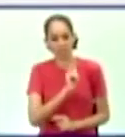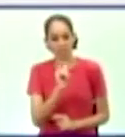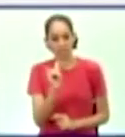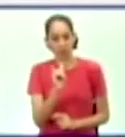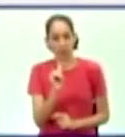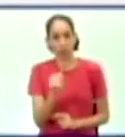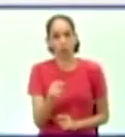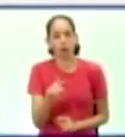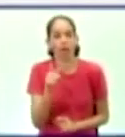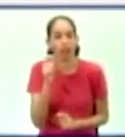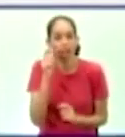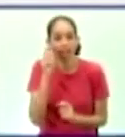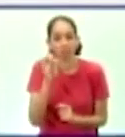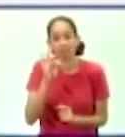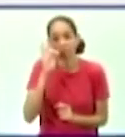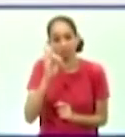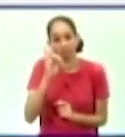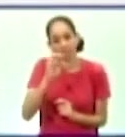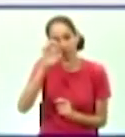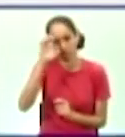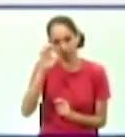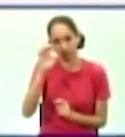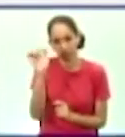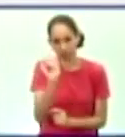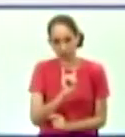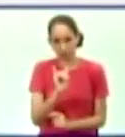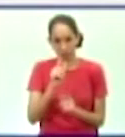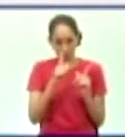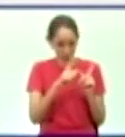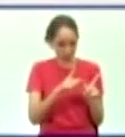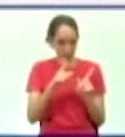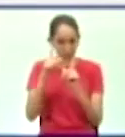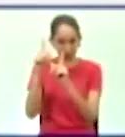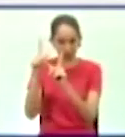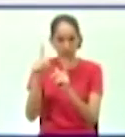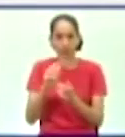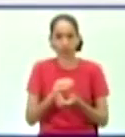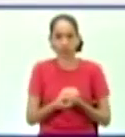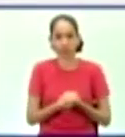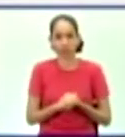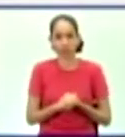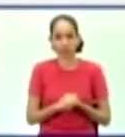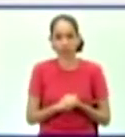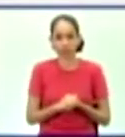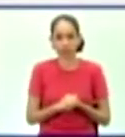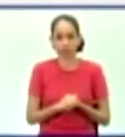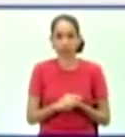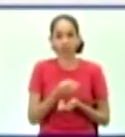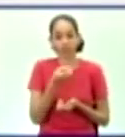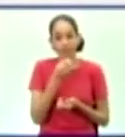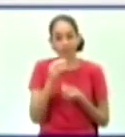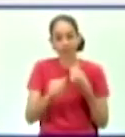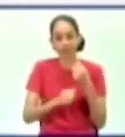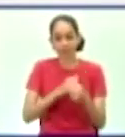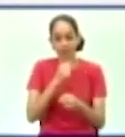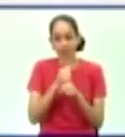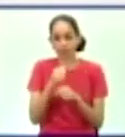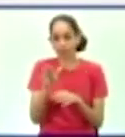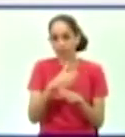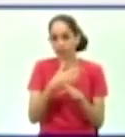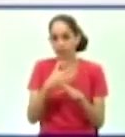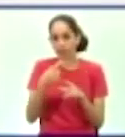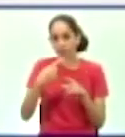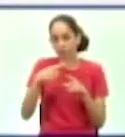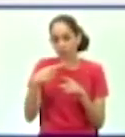tienen la misma longitud. Para ello podemos utilizar varias formas, pero una que ustedes